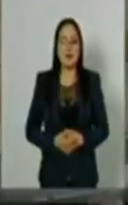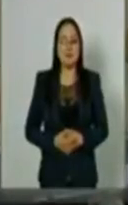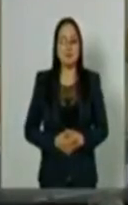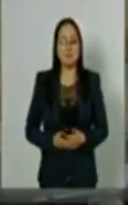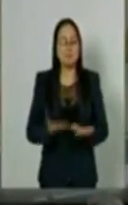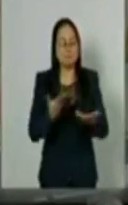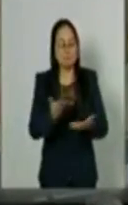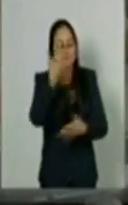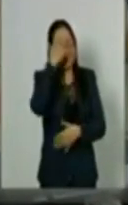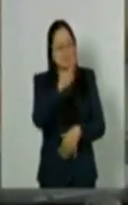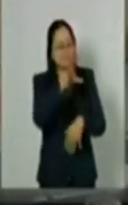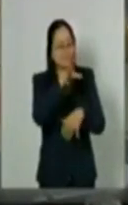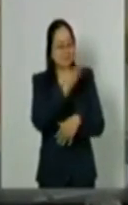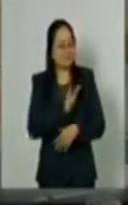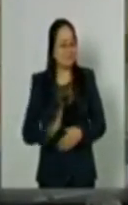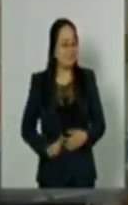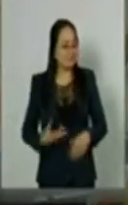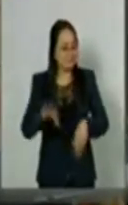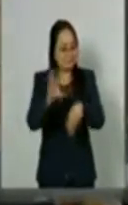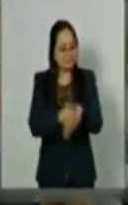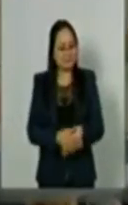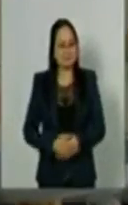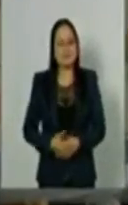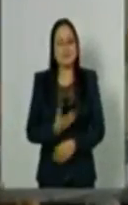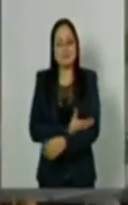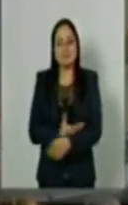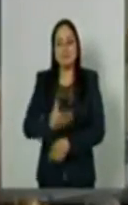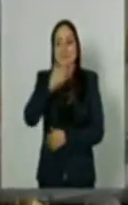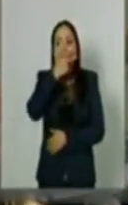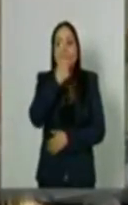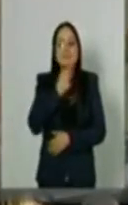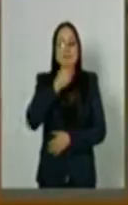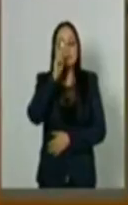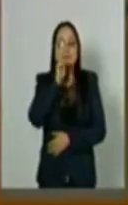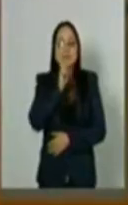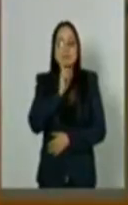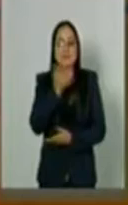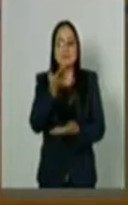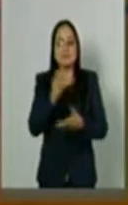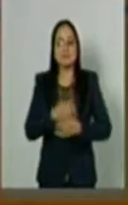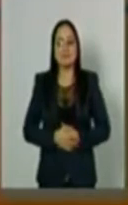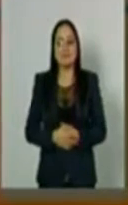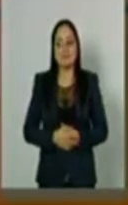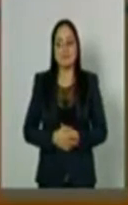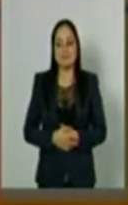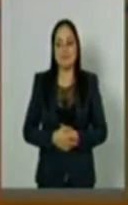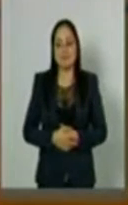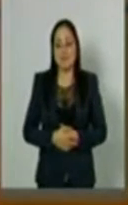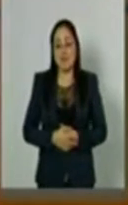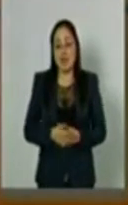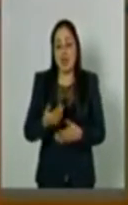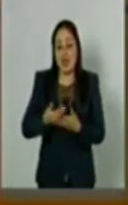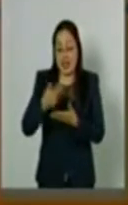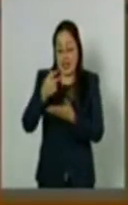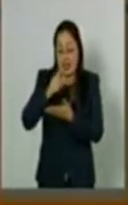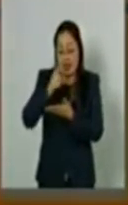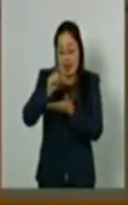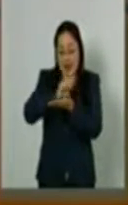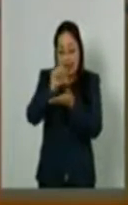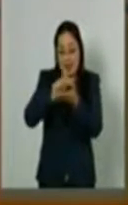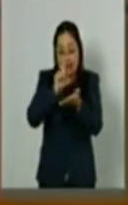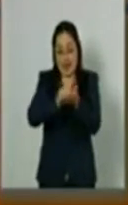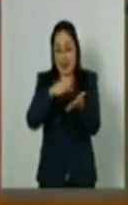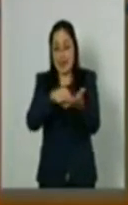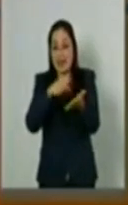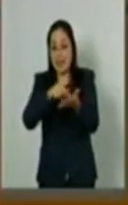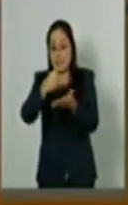Con su venia, señor presidente, compañeras, compañeros, para entender el proyecto de ley de seguridad